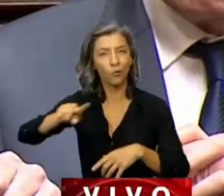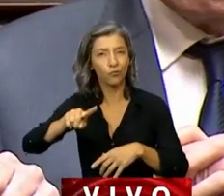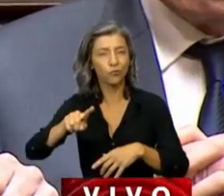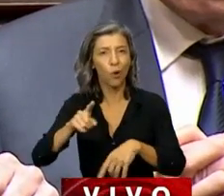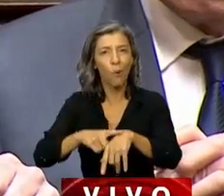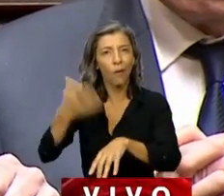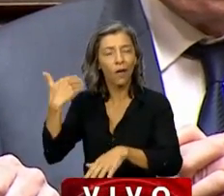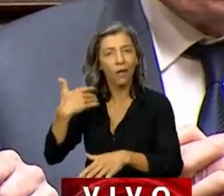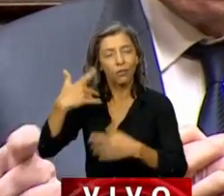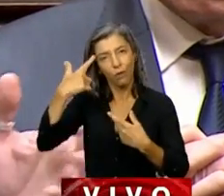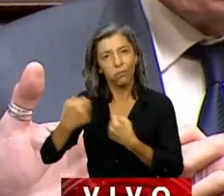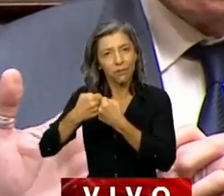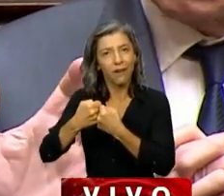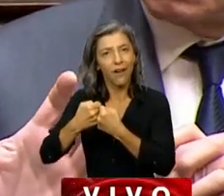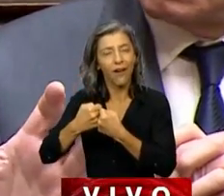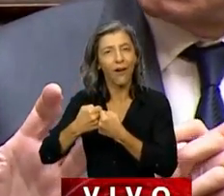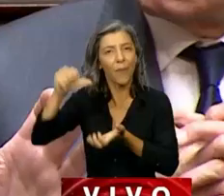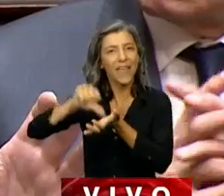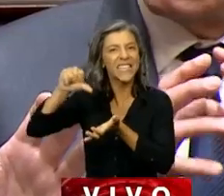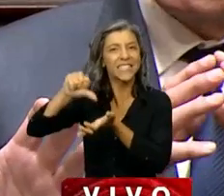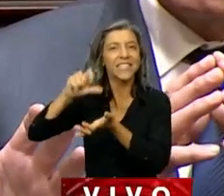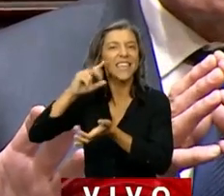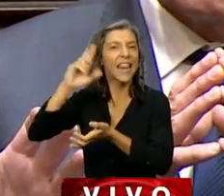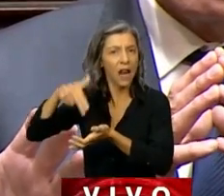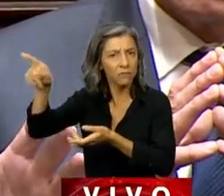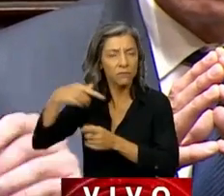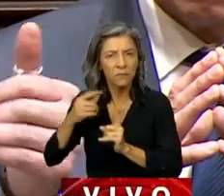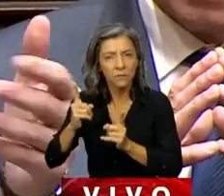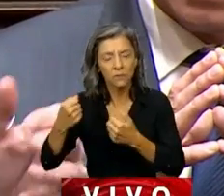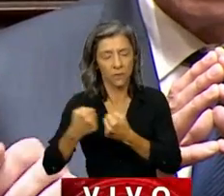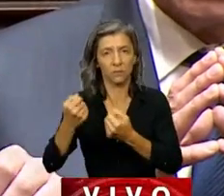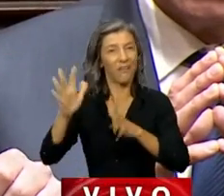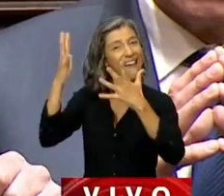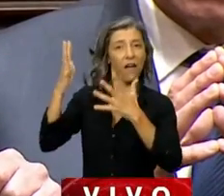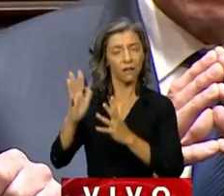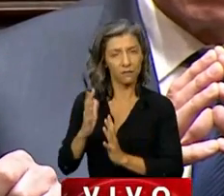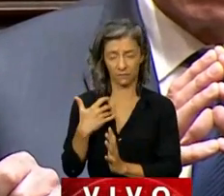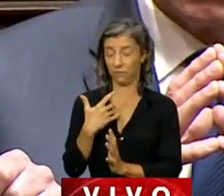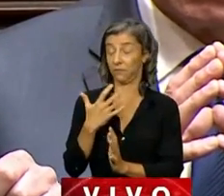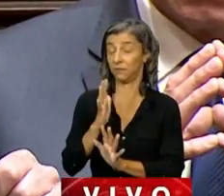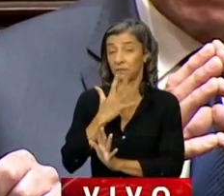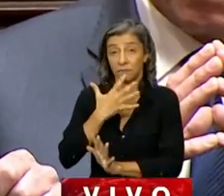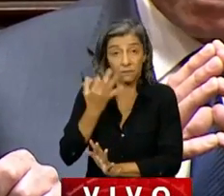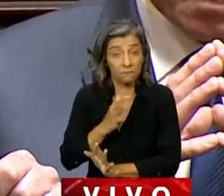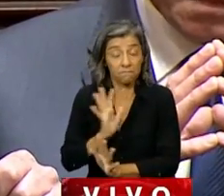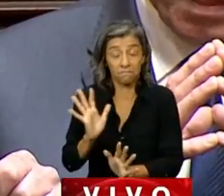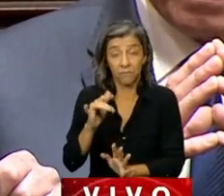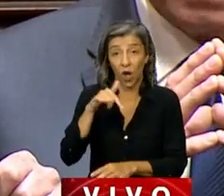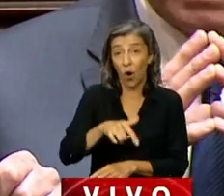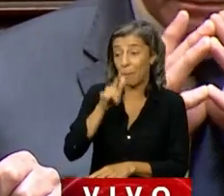Irán. Y hoy parecería que venimos a hacer un lanzamiento de un nuevo gobierno.